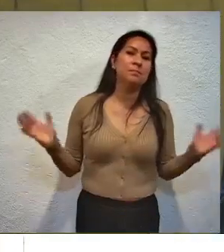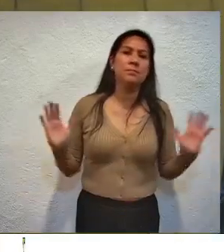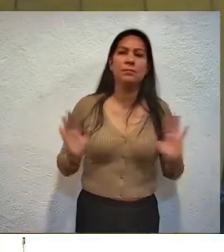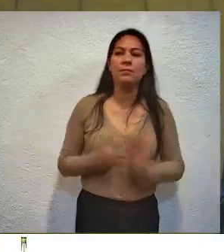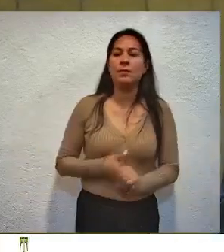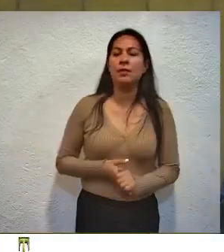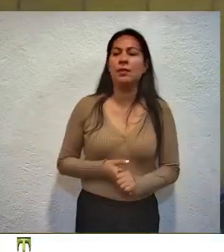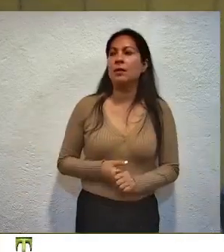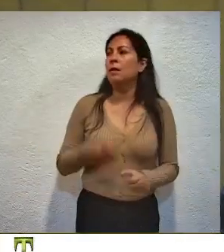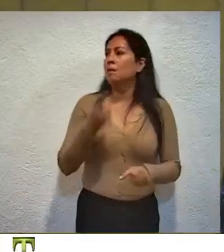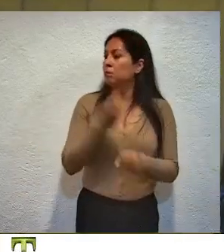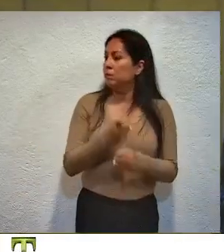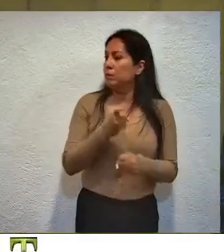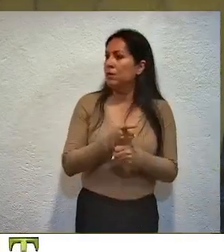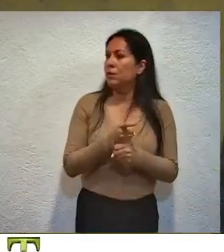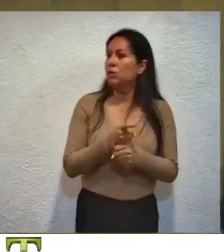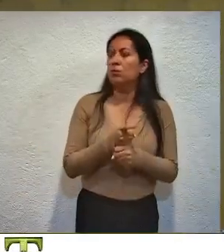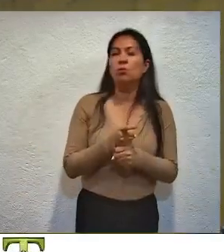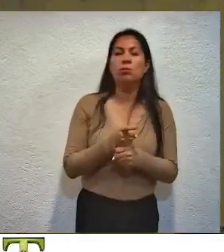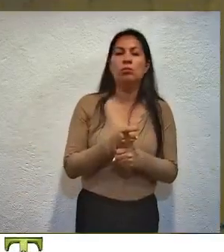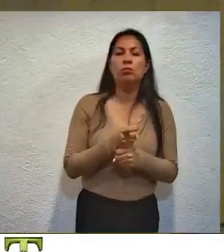Bueno, primero